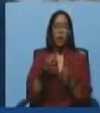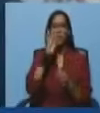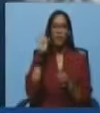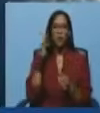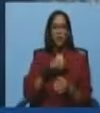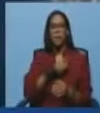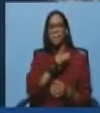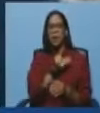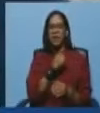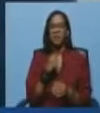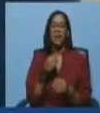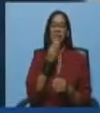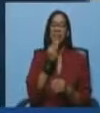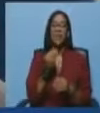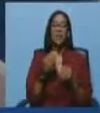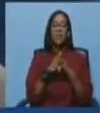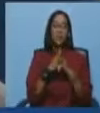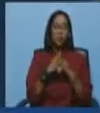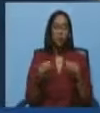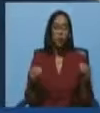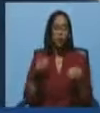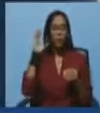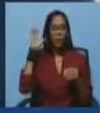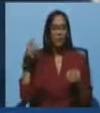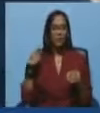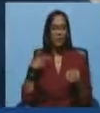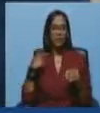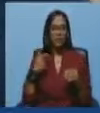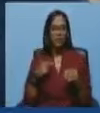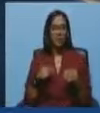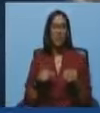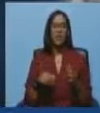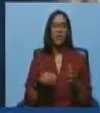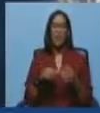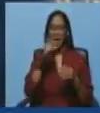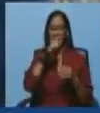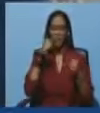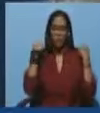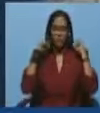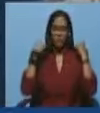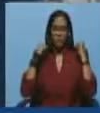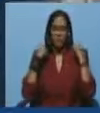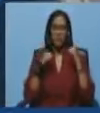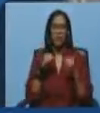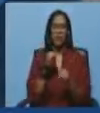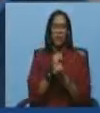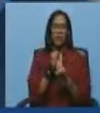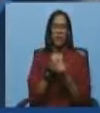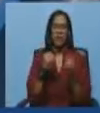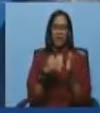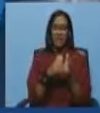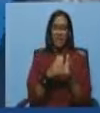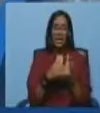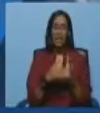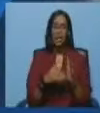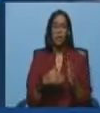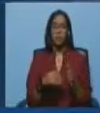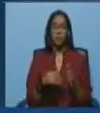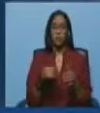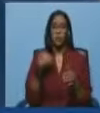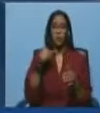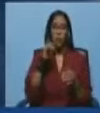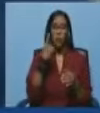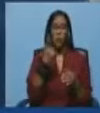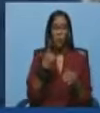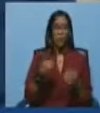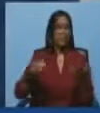España, Israel, todos esos países tienen años preparándose para ciberataques. Hubo uno en Estonia, María Gabriela, que fue una locura. Tumbaron